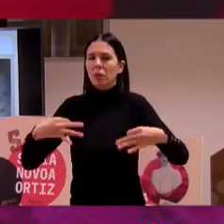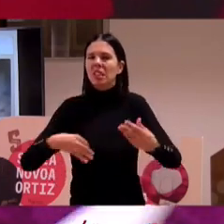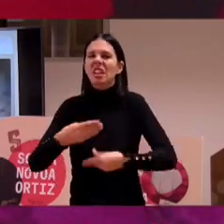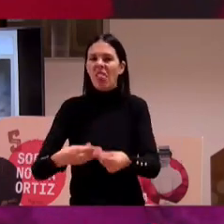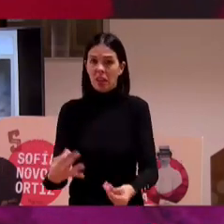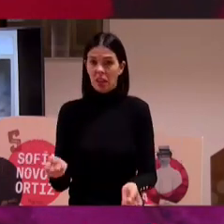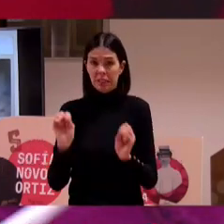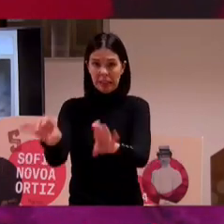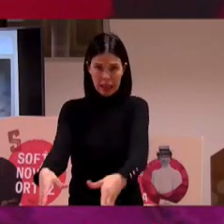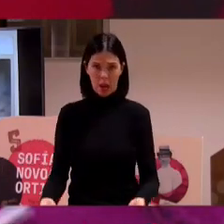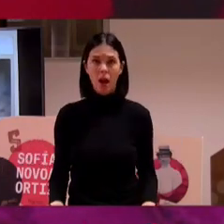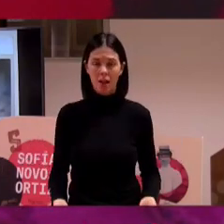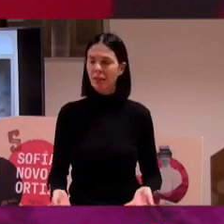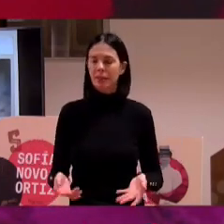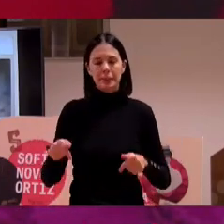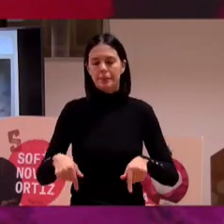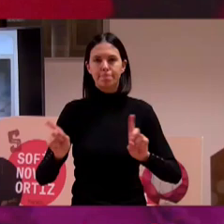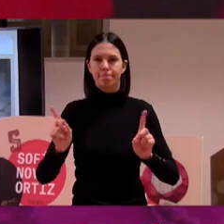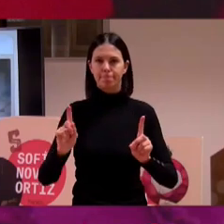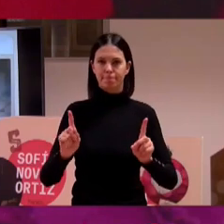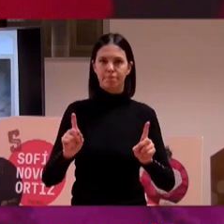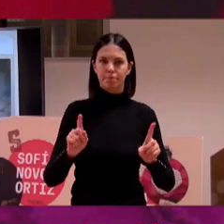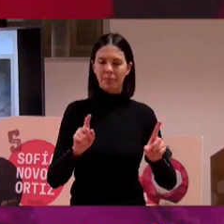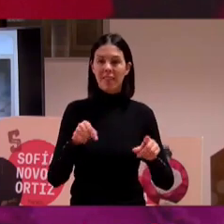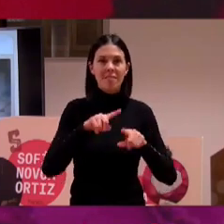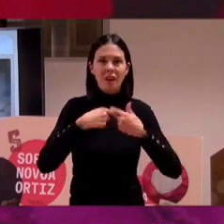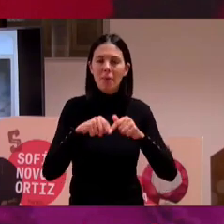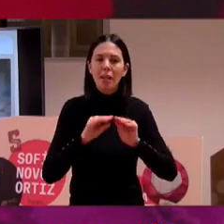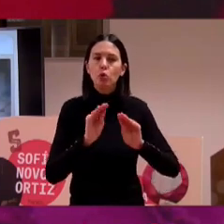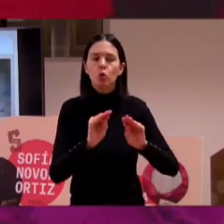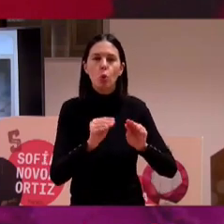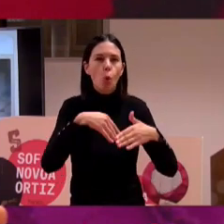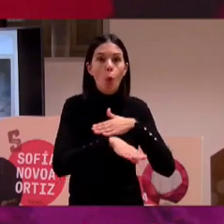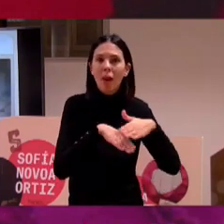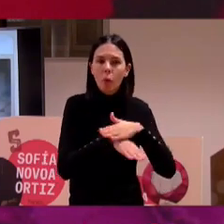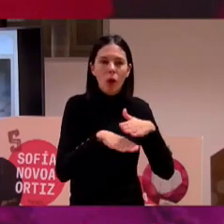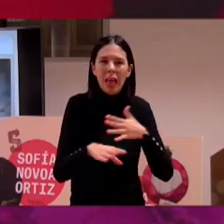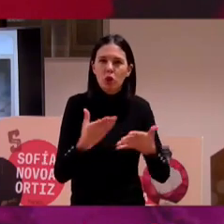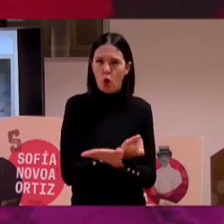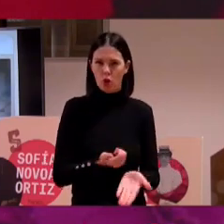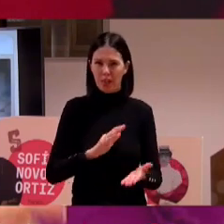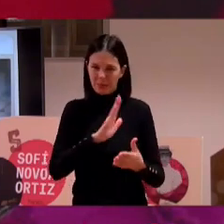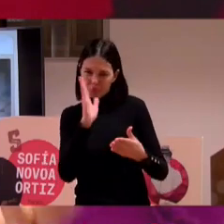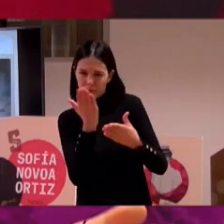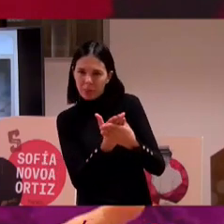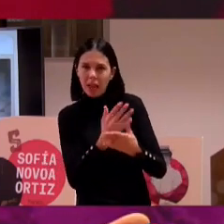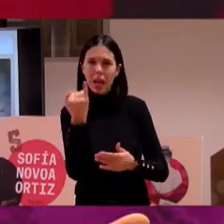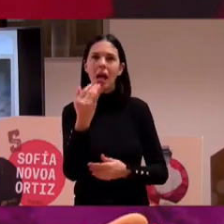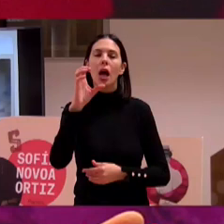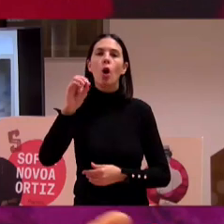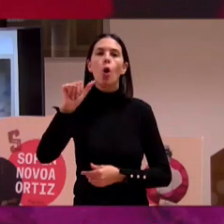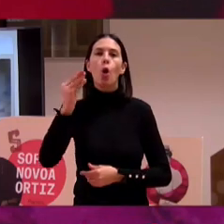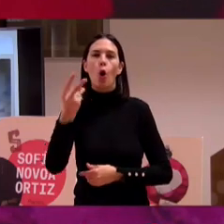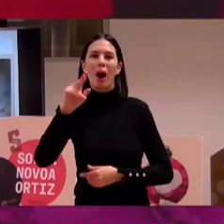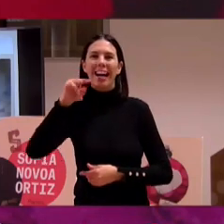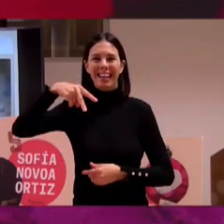facemos todos que se tire? Eles non, eles o conservaron todo. Todo ese arquivo ven de Joaquín, do